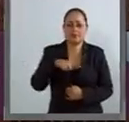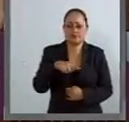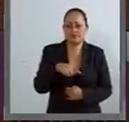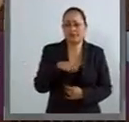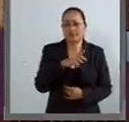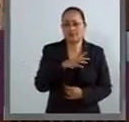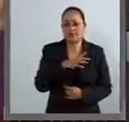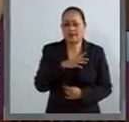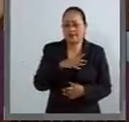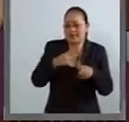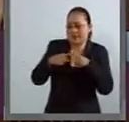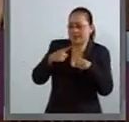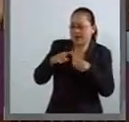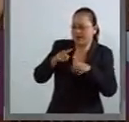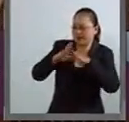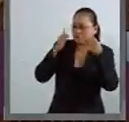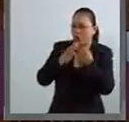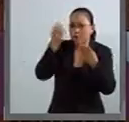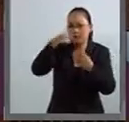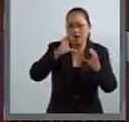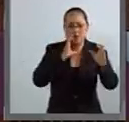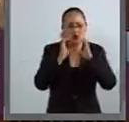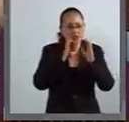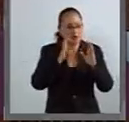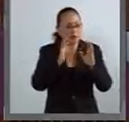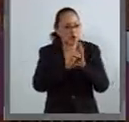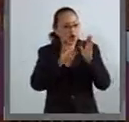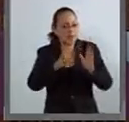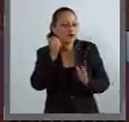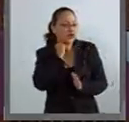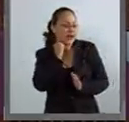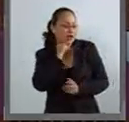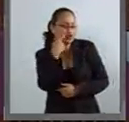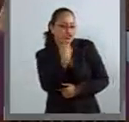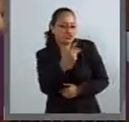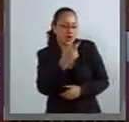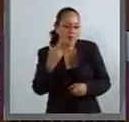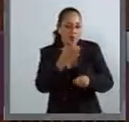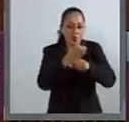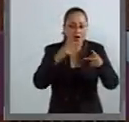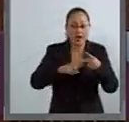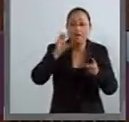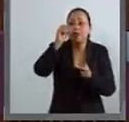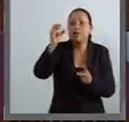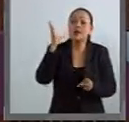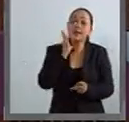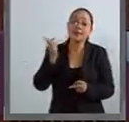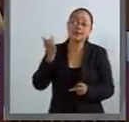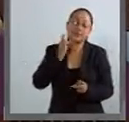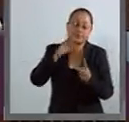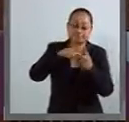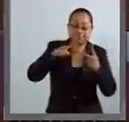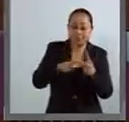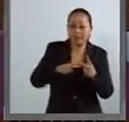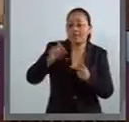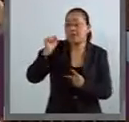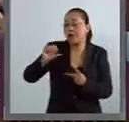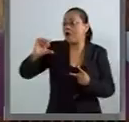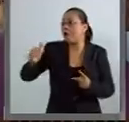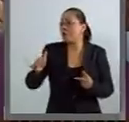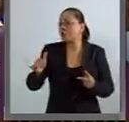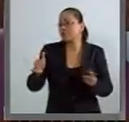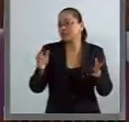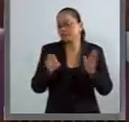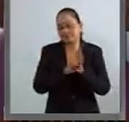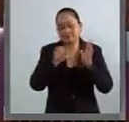con espacios distintos de comunicación, ya sea para el Senado de la República o para la Cámara de Diputados, y en otros, como